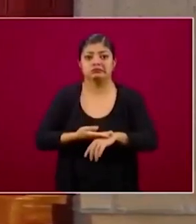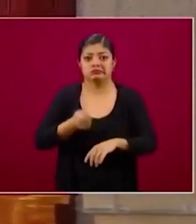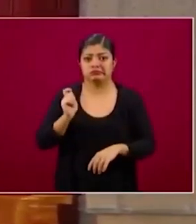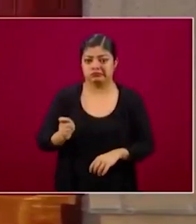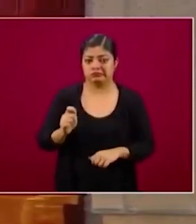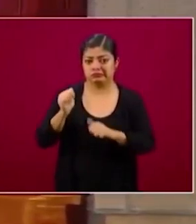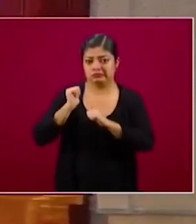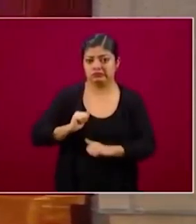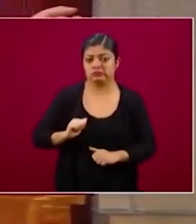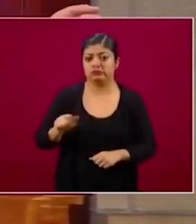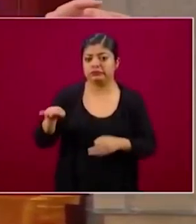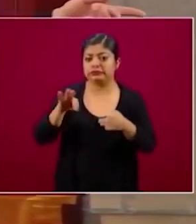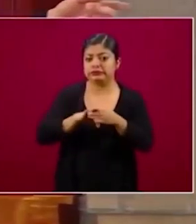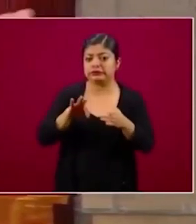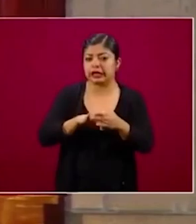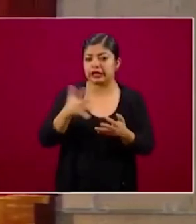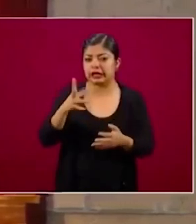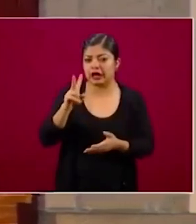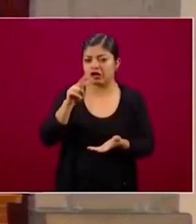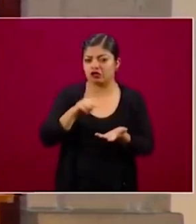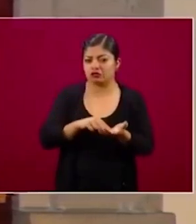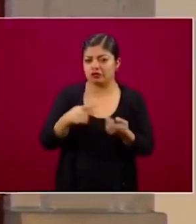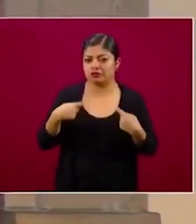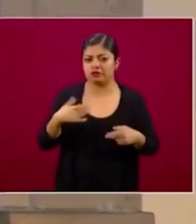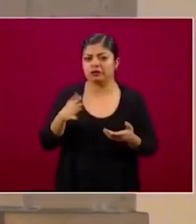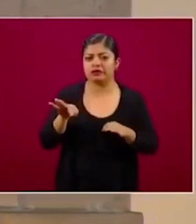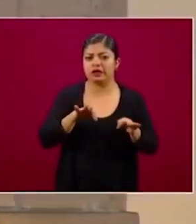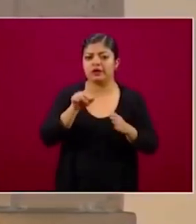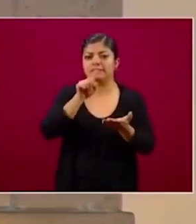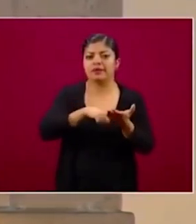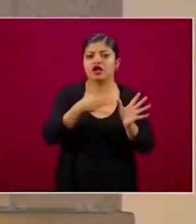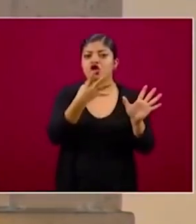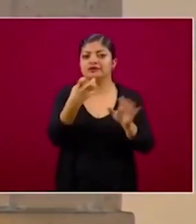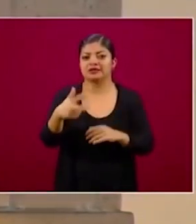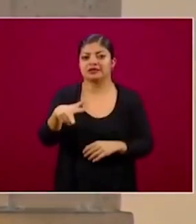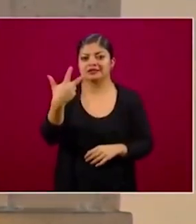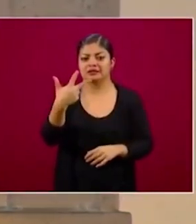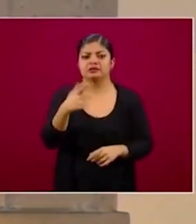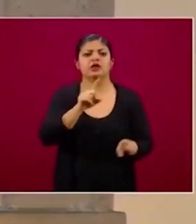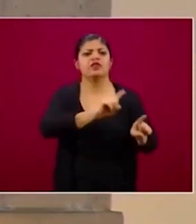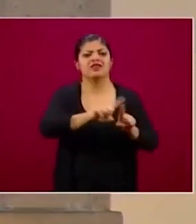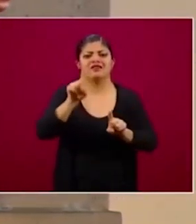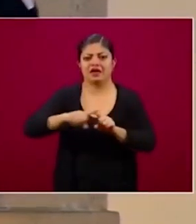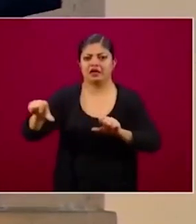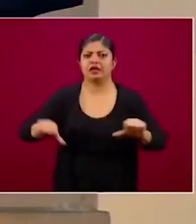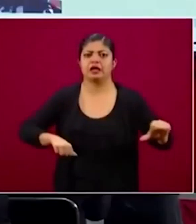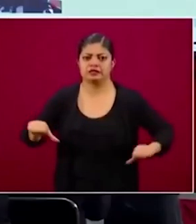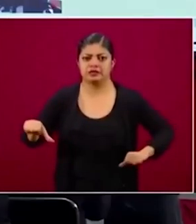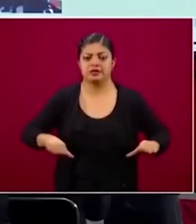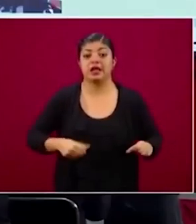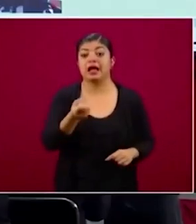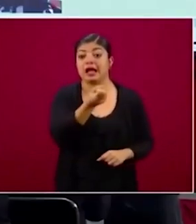y desde su domicilio trabaja y coordina las corresponsabilidades que tiene el Instituto Mexicano del Seguro Social